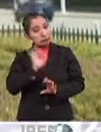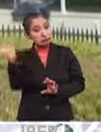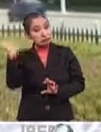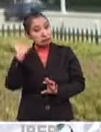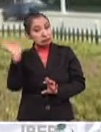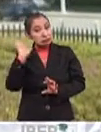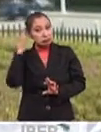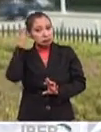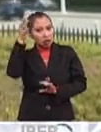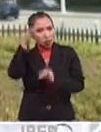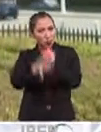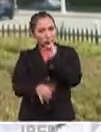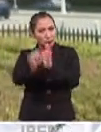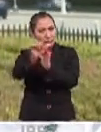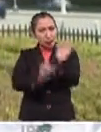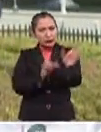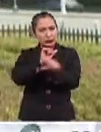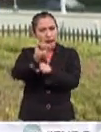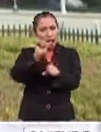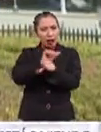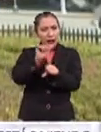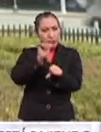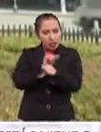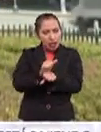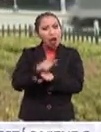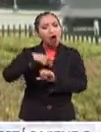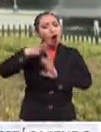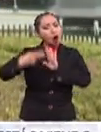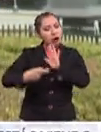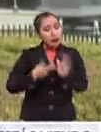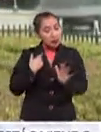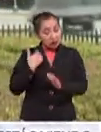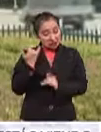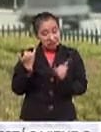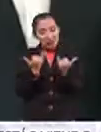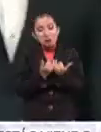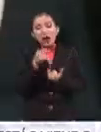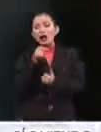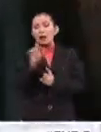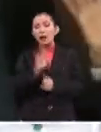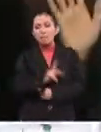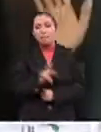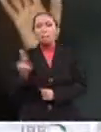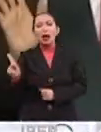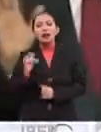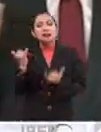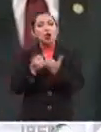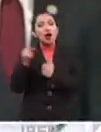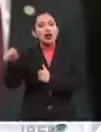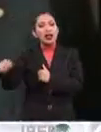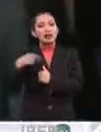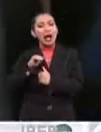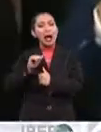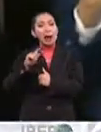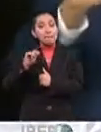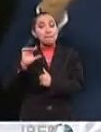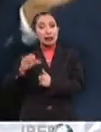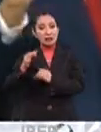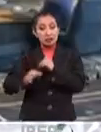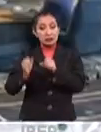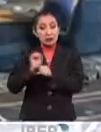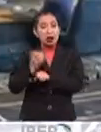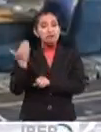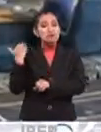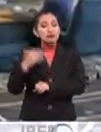que a finales del mes en Argentina se va a repetir algo, o va a ocurrir algo muy parecido a lo que ocurrió en la cumbre de APEC el fin de